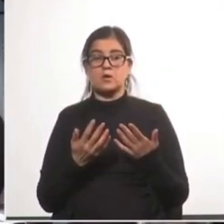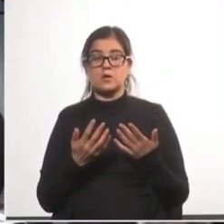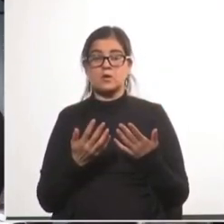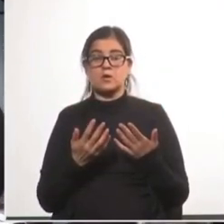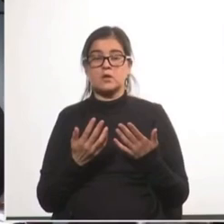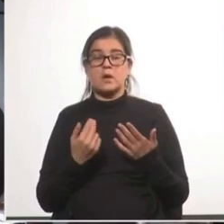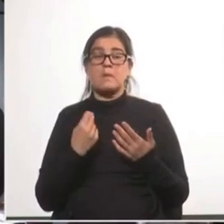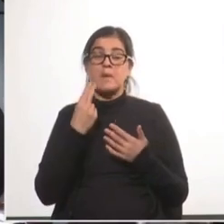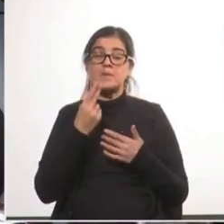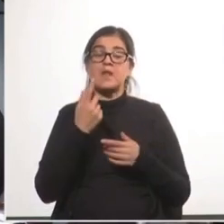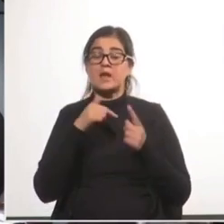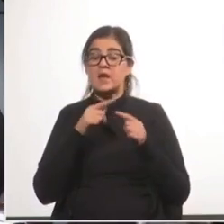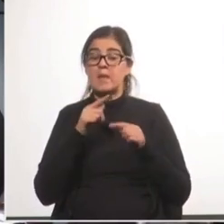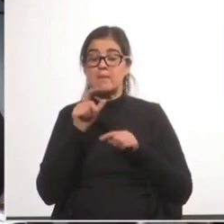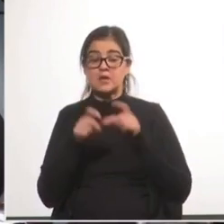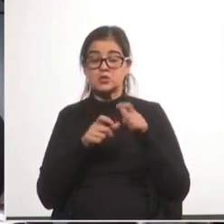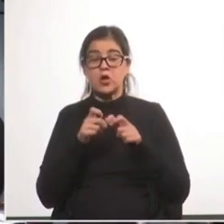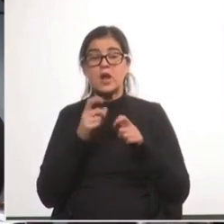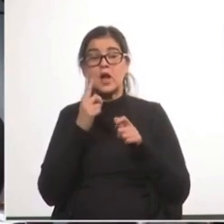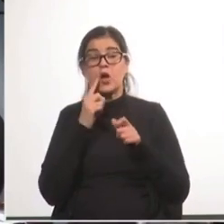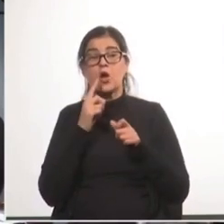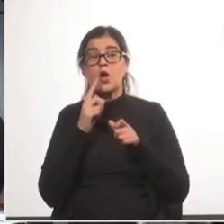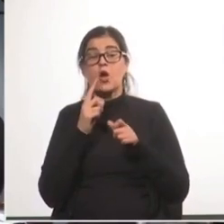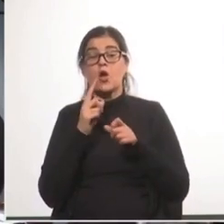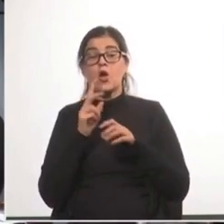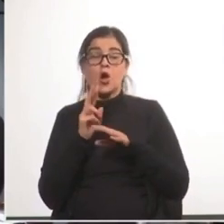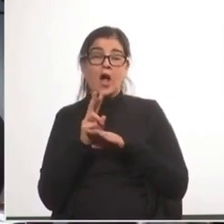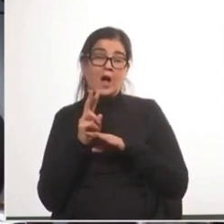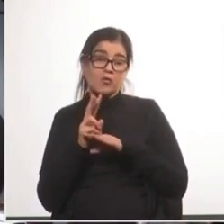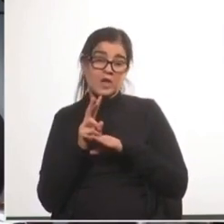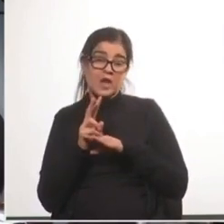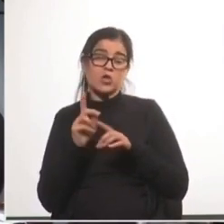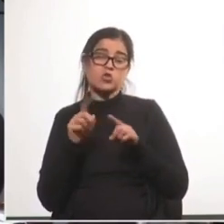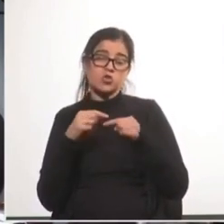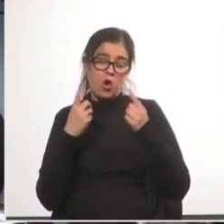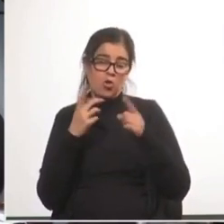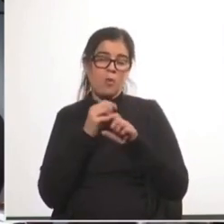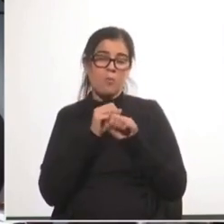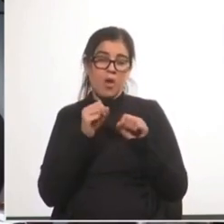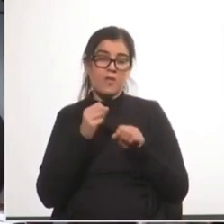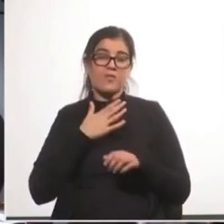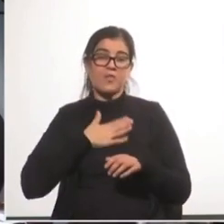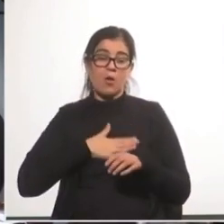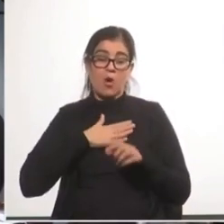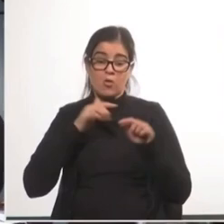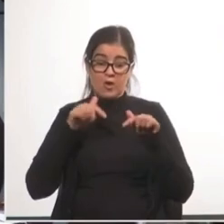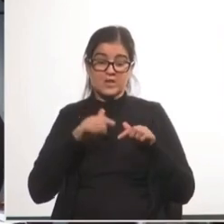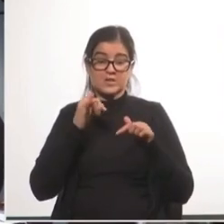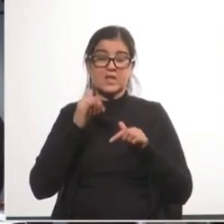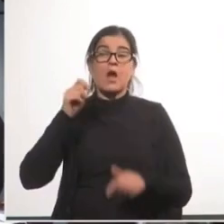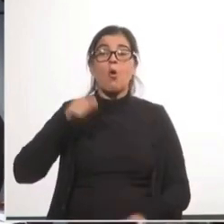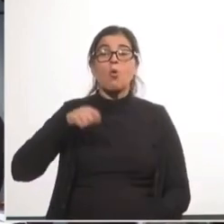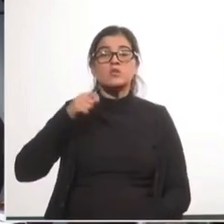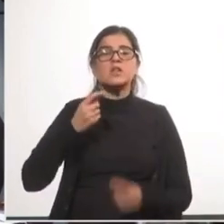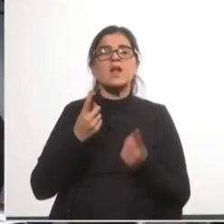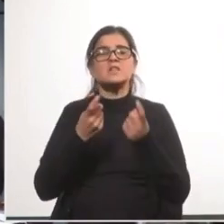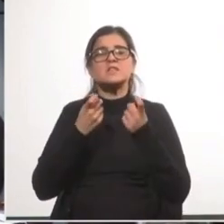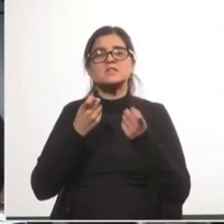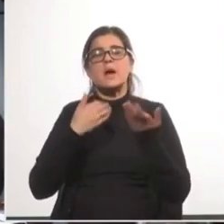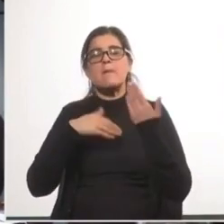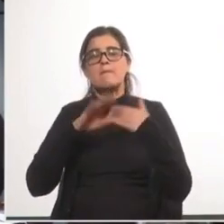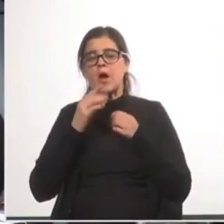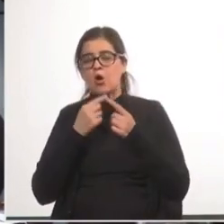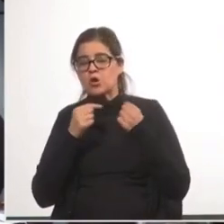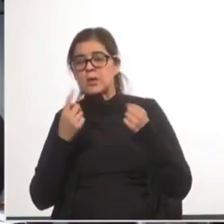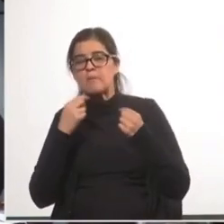habilita que personas con medidas cautelares, todos podemos estar de acuerdo aquí en que la justicia necesita más